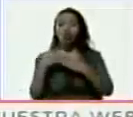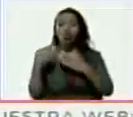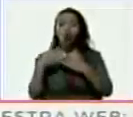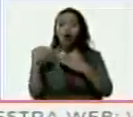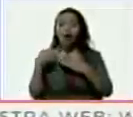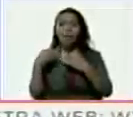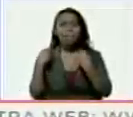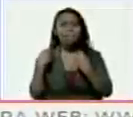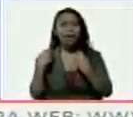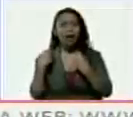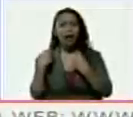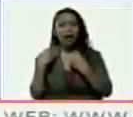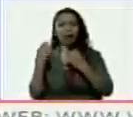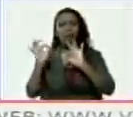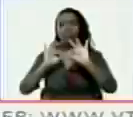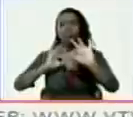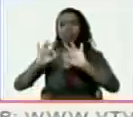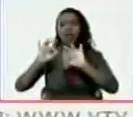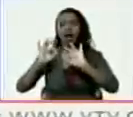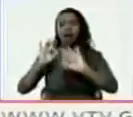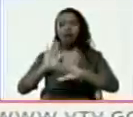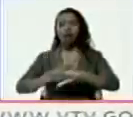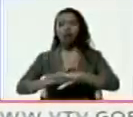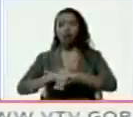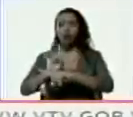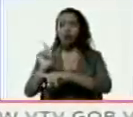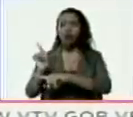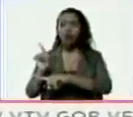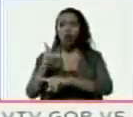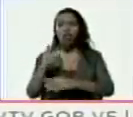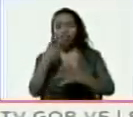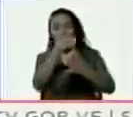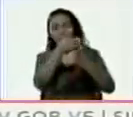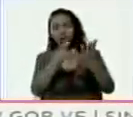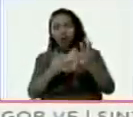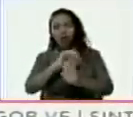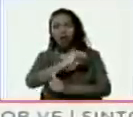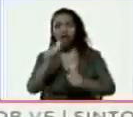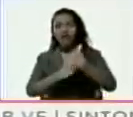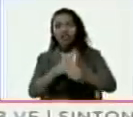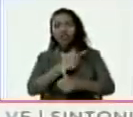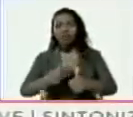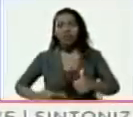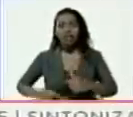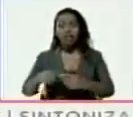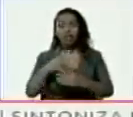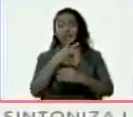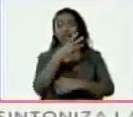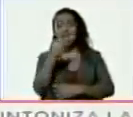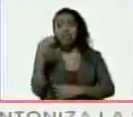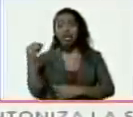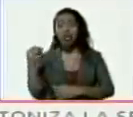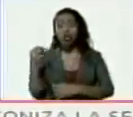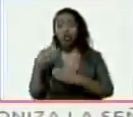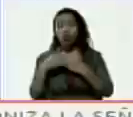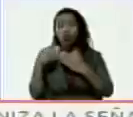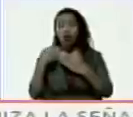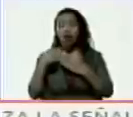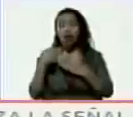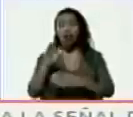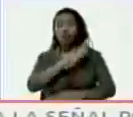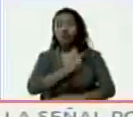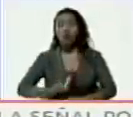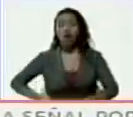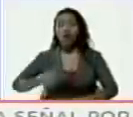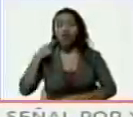$200 y $400 para escenificar este suceso. Igualmente, datos del vicepresidente, $300 a los dueños de camiones, vehículos